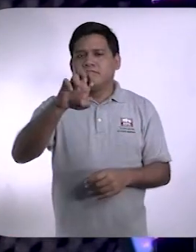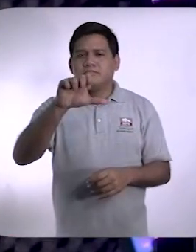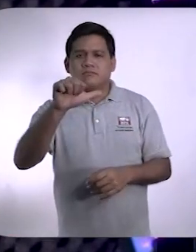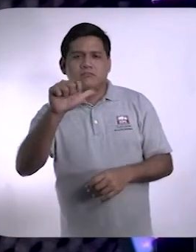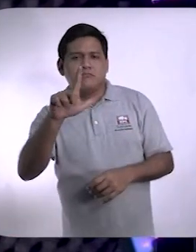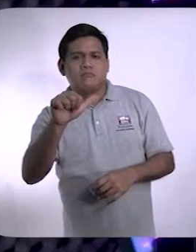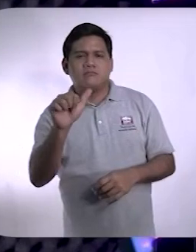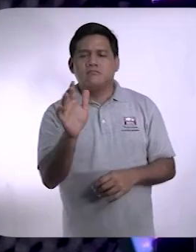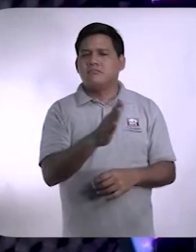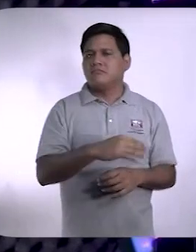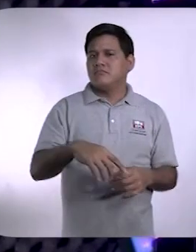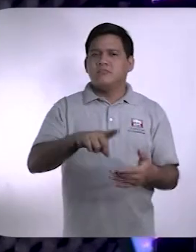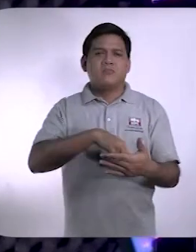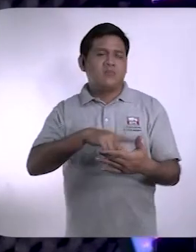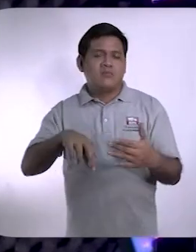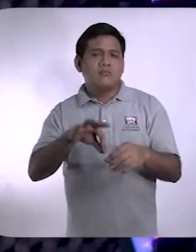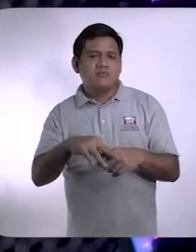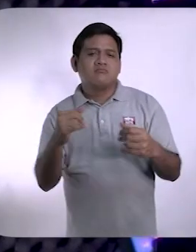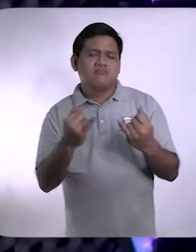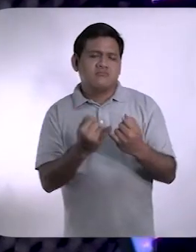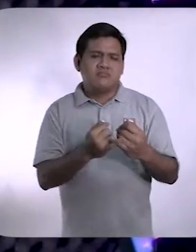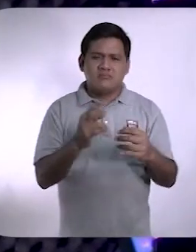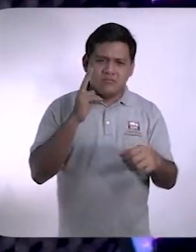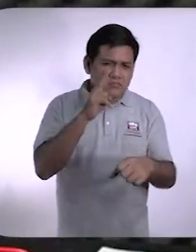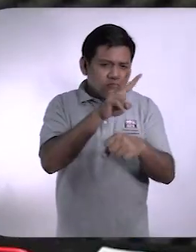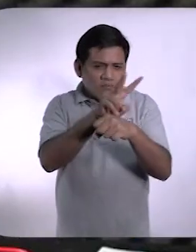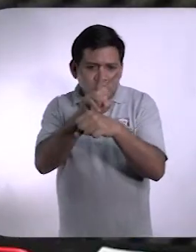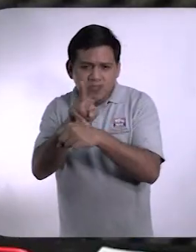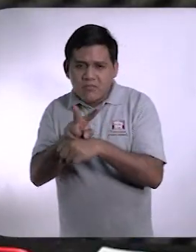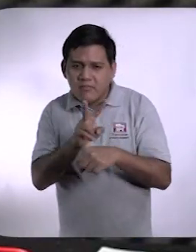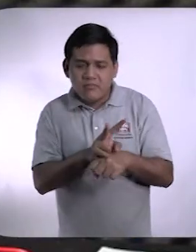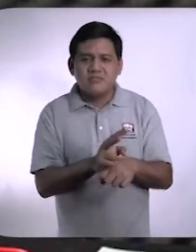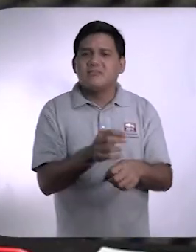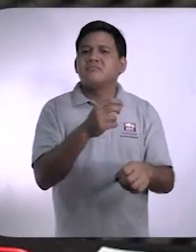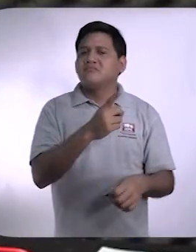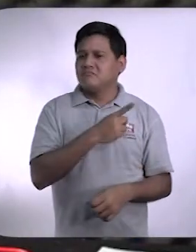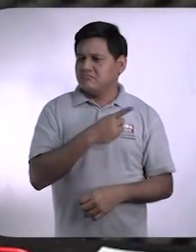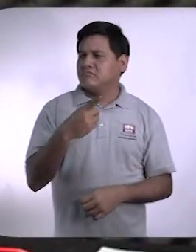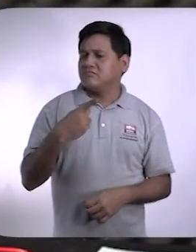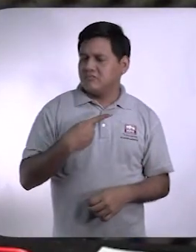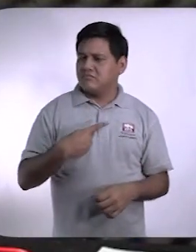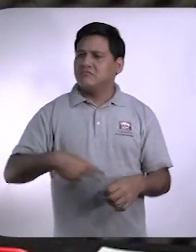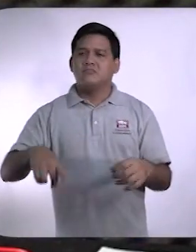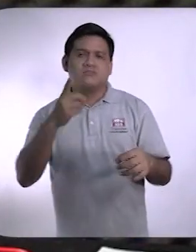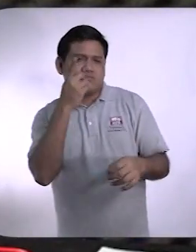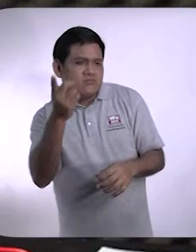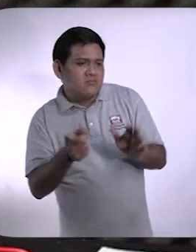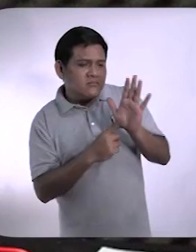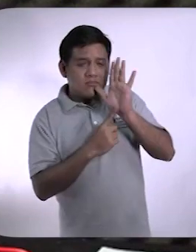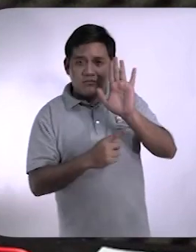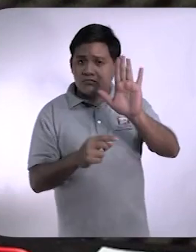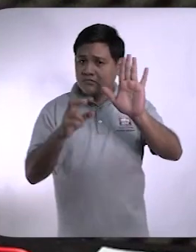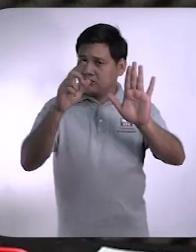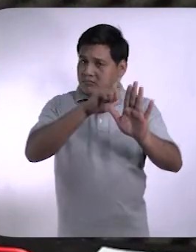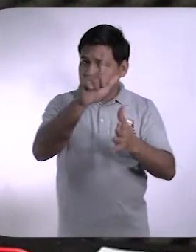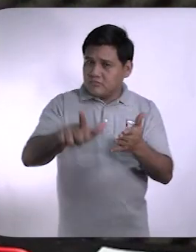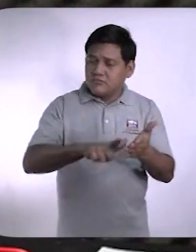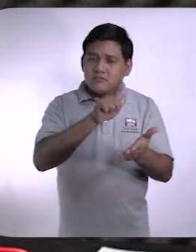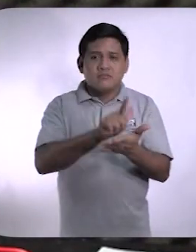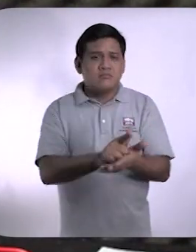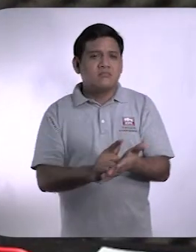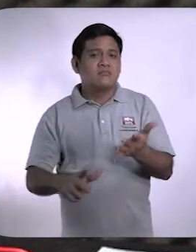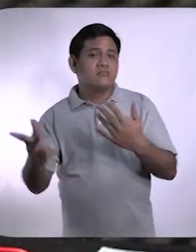Sí, seguimos vigilando, tenemos que ver que se cumpla obviamente lo que marca la ley. Los partidos políticos